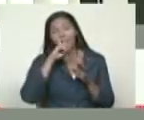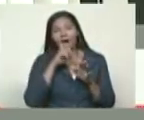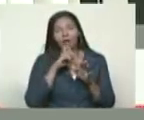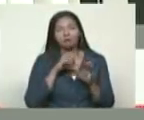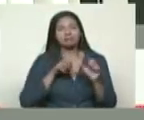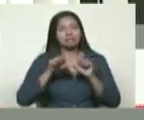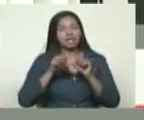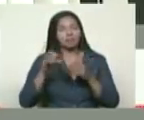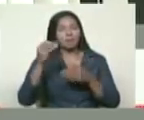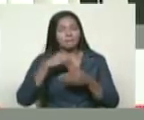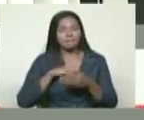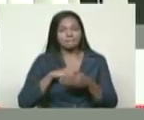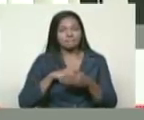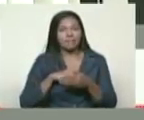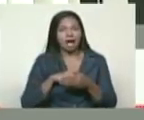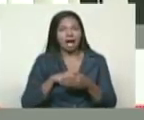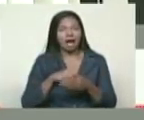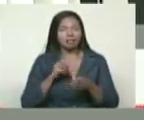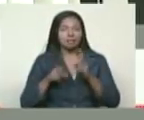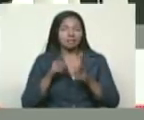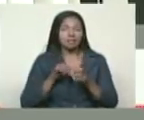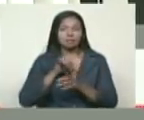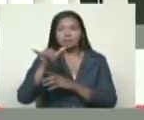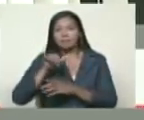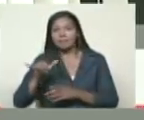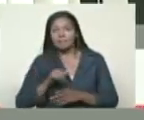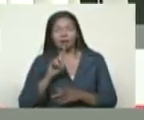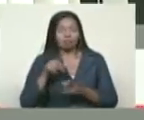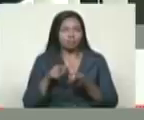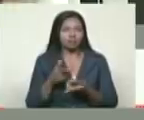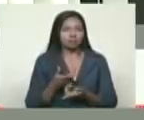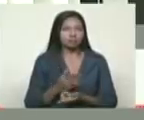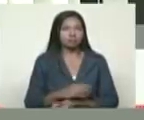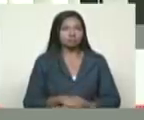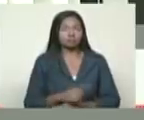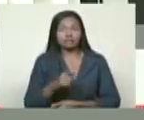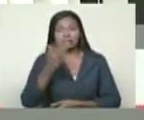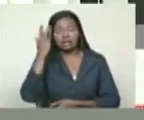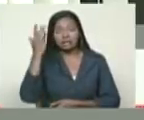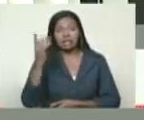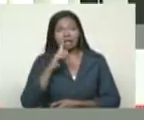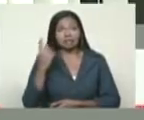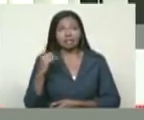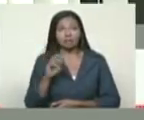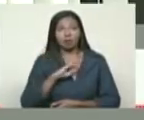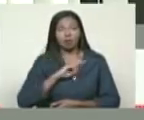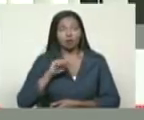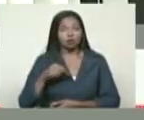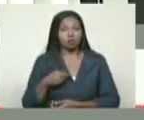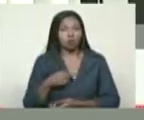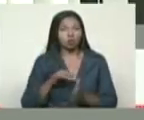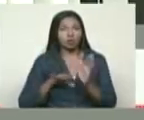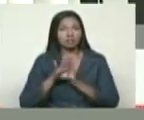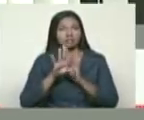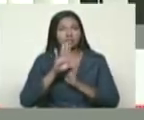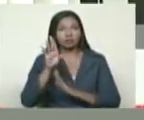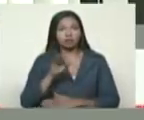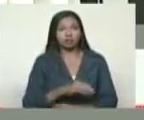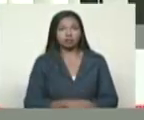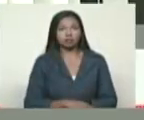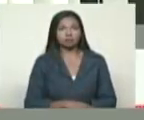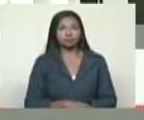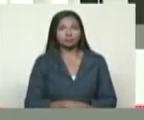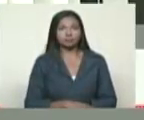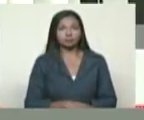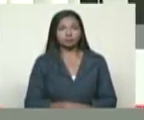Seguimos siendo un país dependiente de las importaciones. Entonces, esa es la idea que ellos han desarrollado. Y